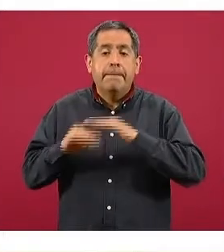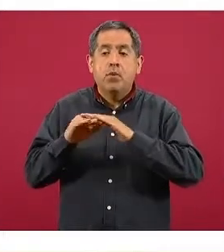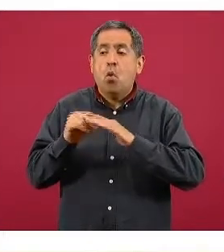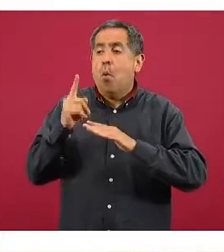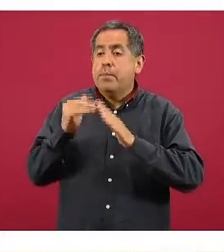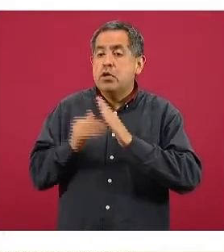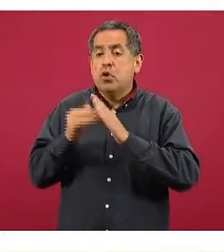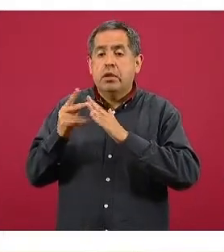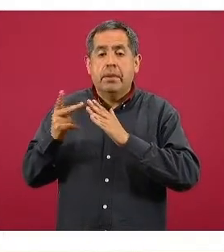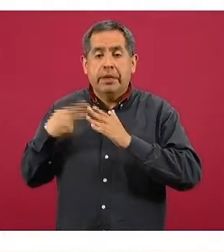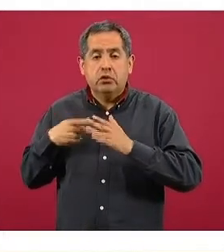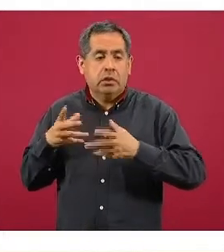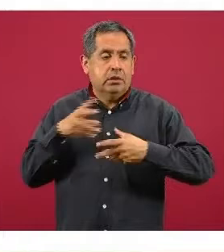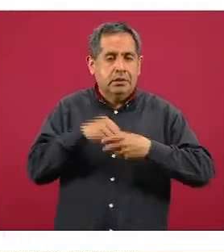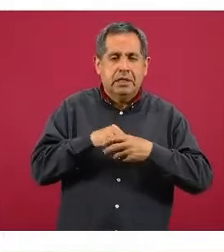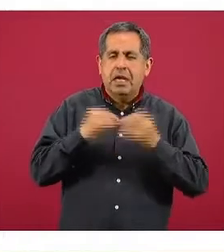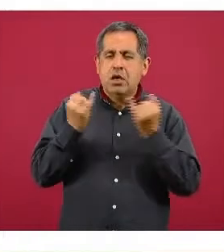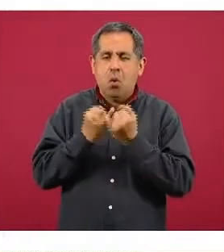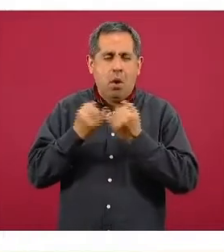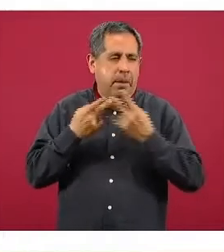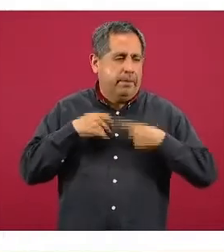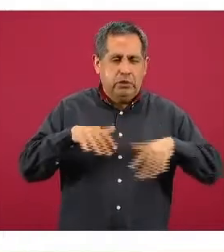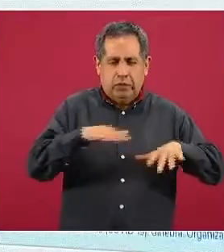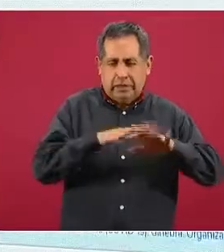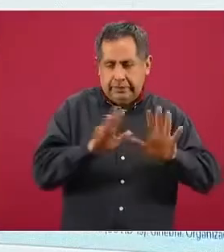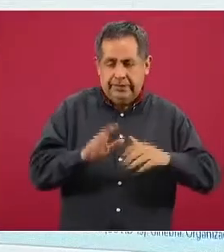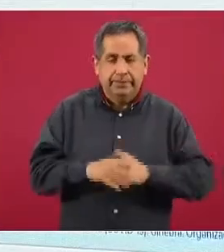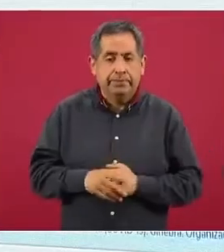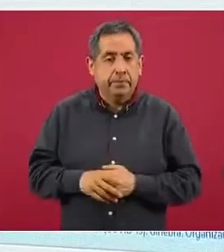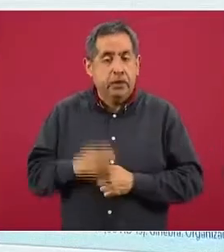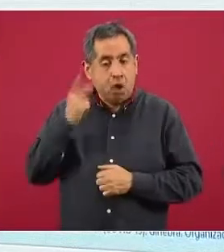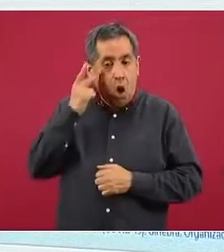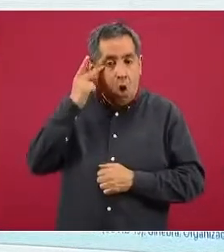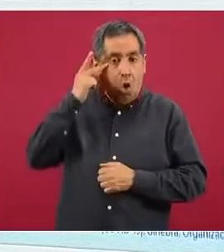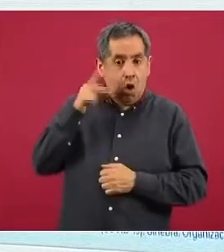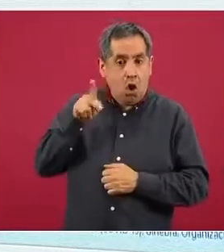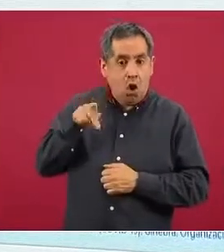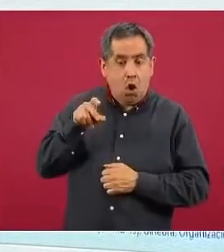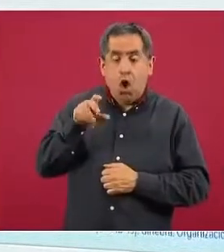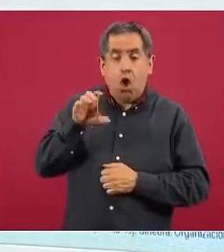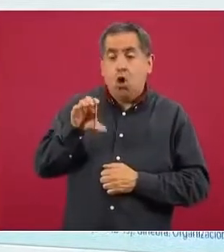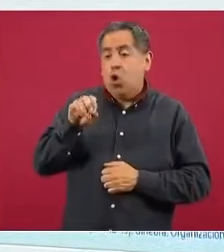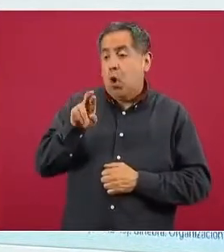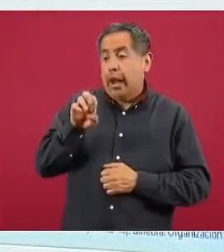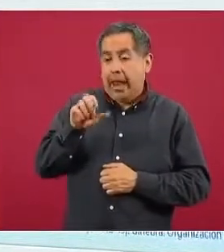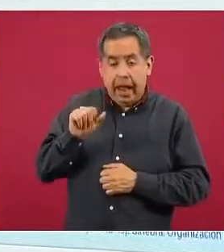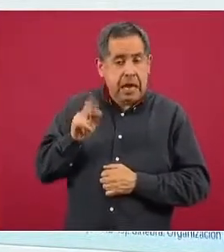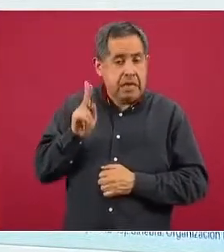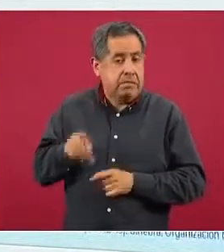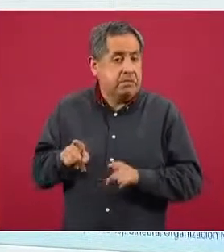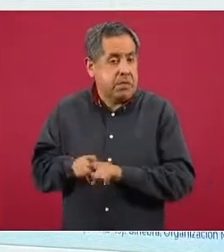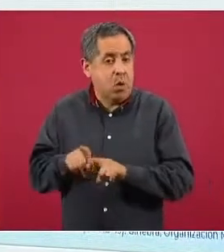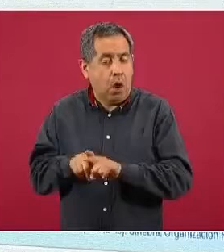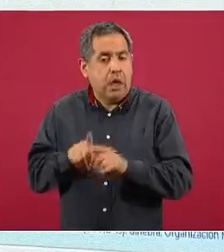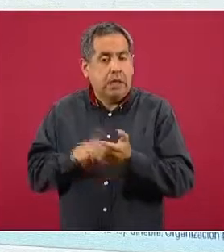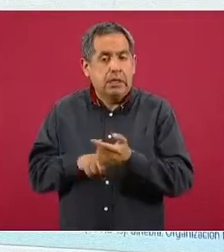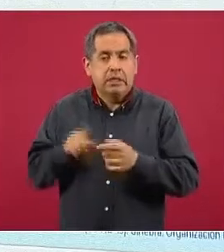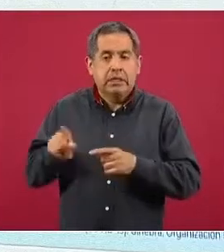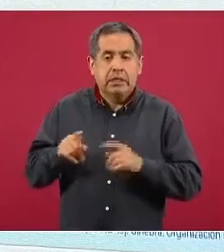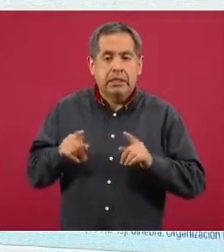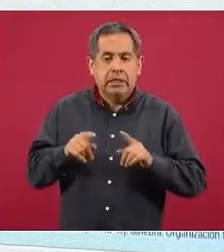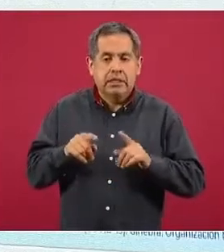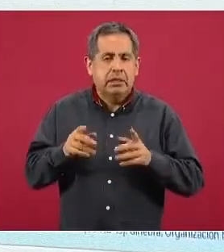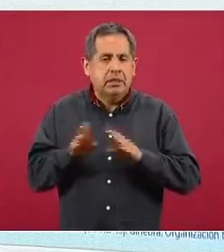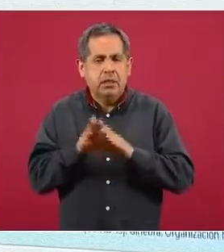habitantes, es decir, como si tuvieran la misma población. Corea tuvo la misma experiencia o muy semejante a la que tuvo China originalmente,